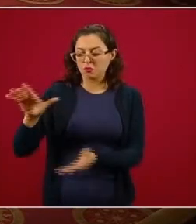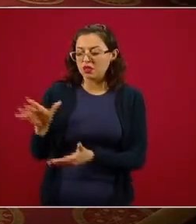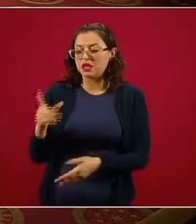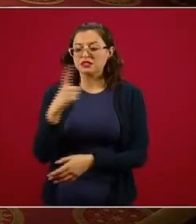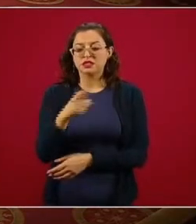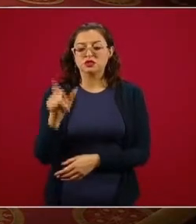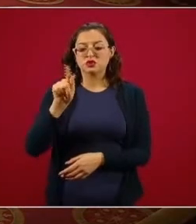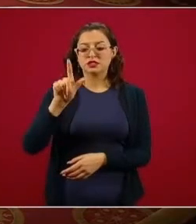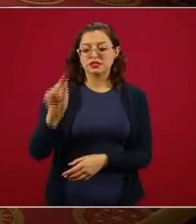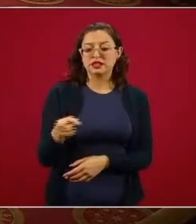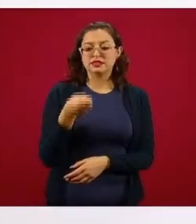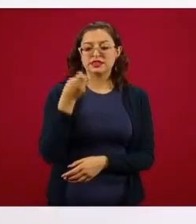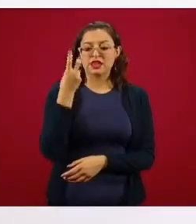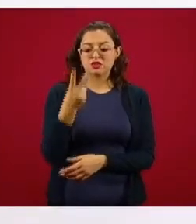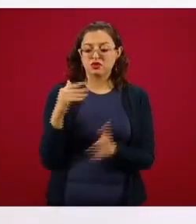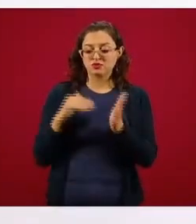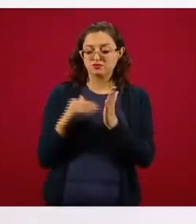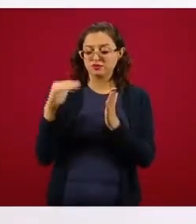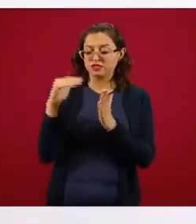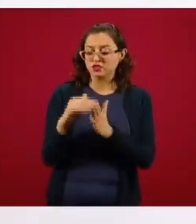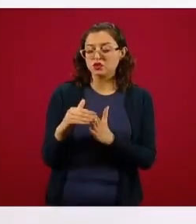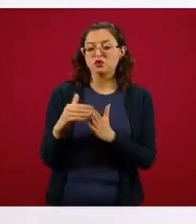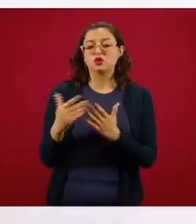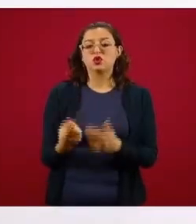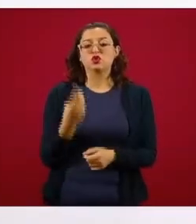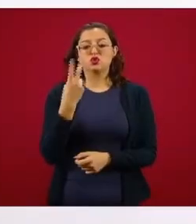172 millones de barriles,